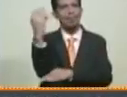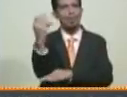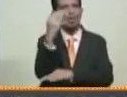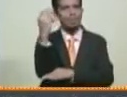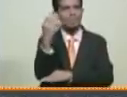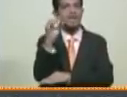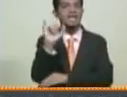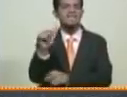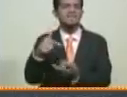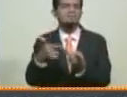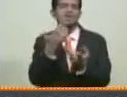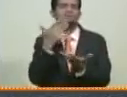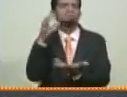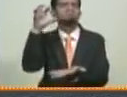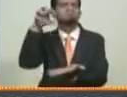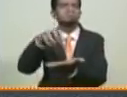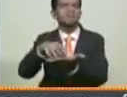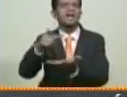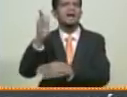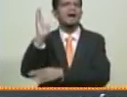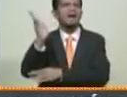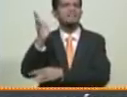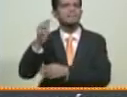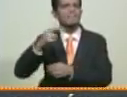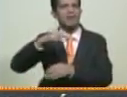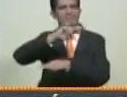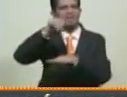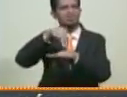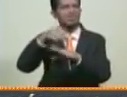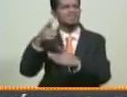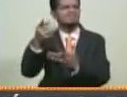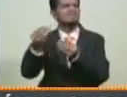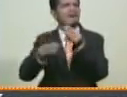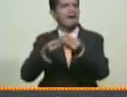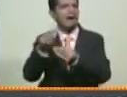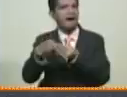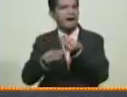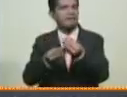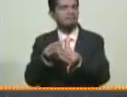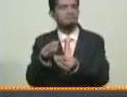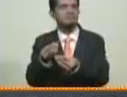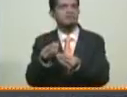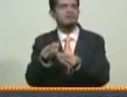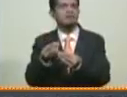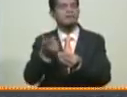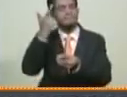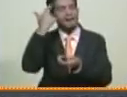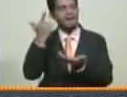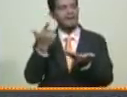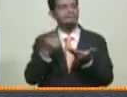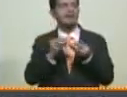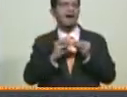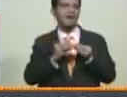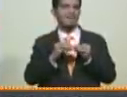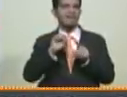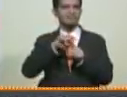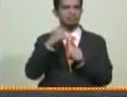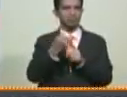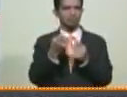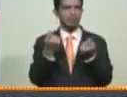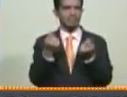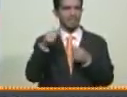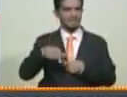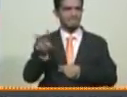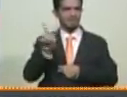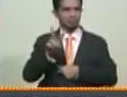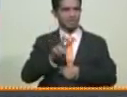la Asamblea Nacional Constituyente, ¿cuáles han sido esas medidas que han tomado para precisamente estabilizar la economía venezolana?